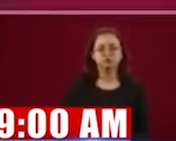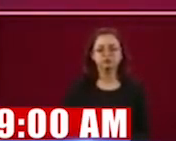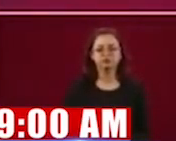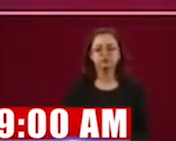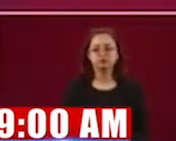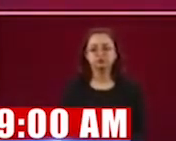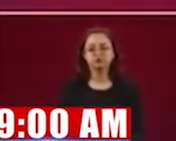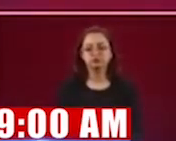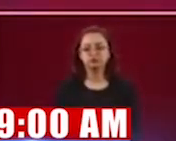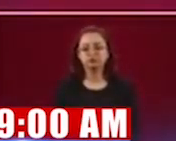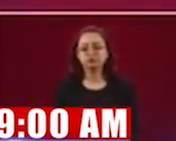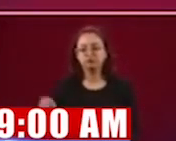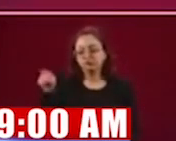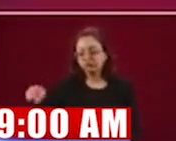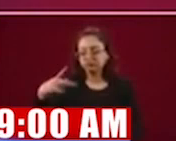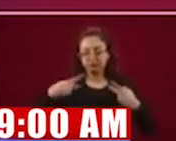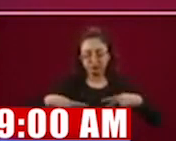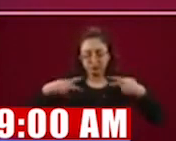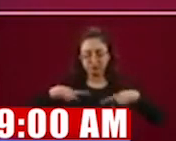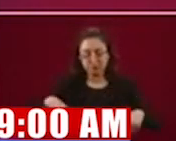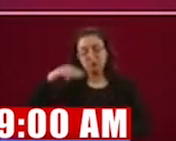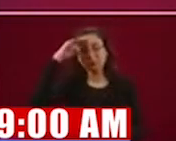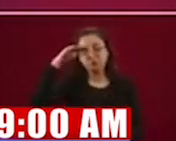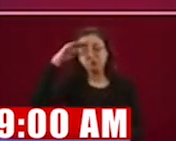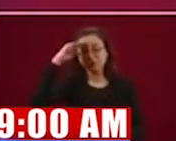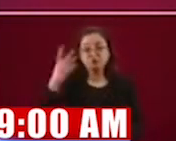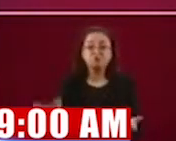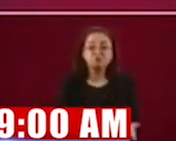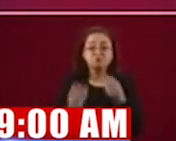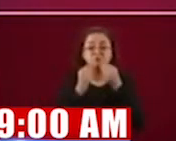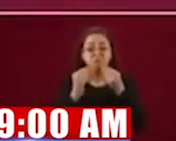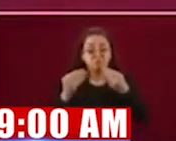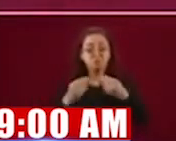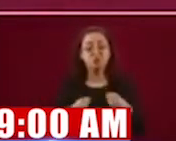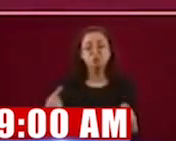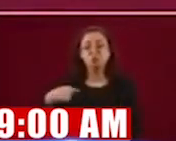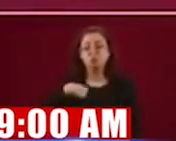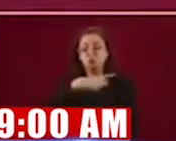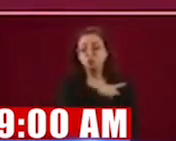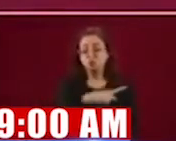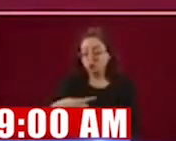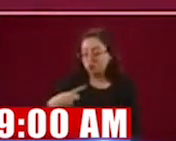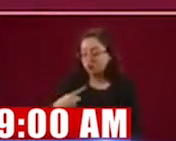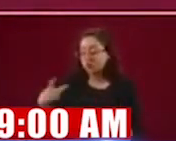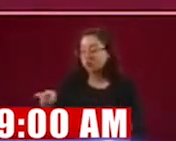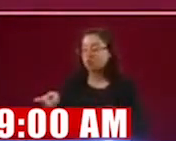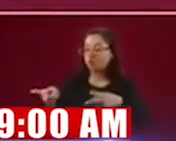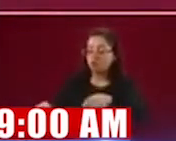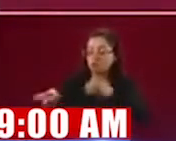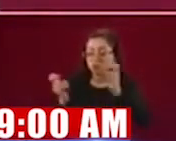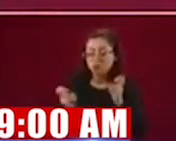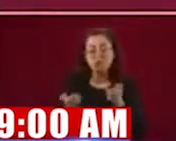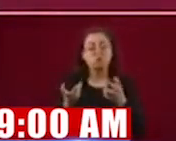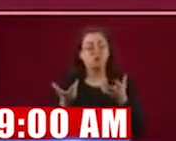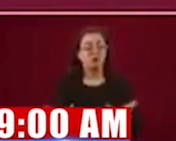que tiene que hacer estas actividades o se ve obligado